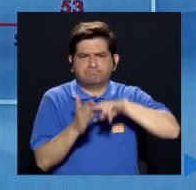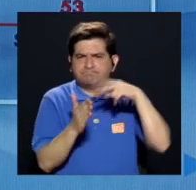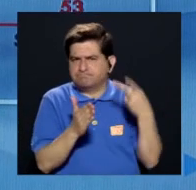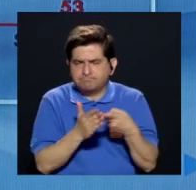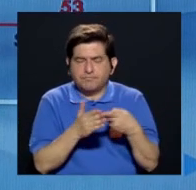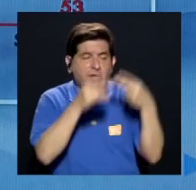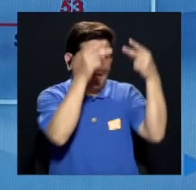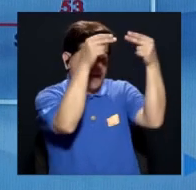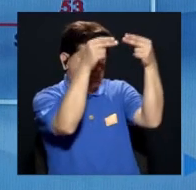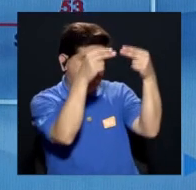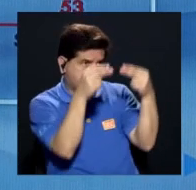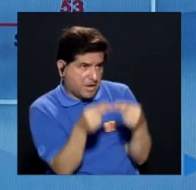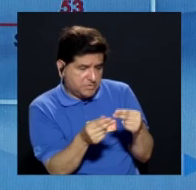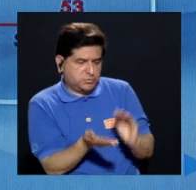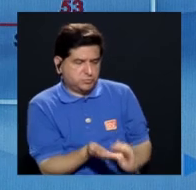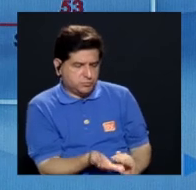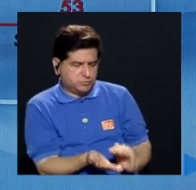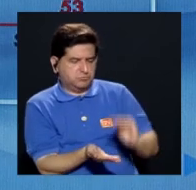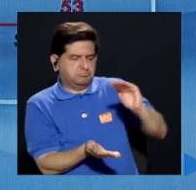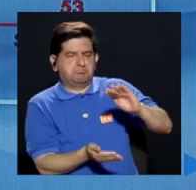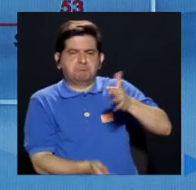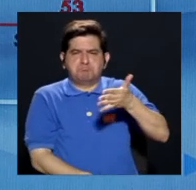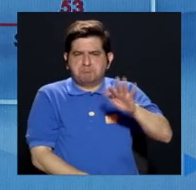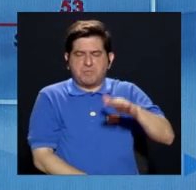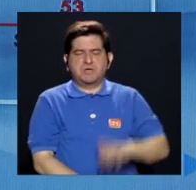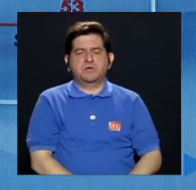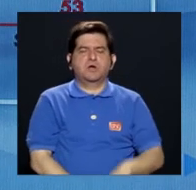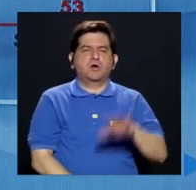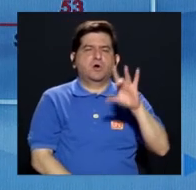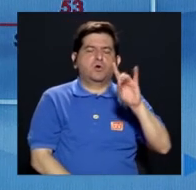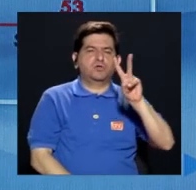el presupuesto ha crecido de más o menos